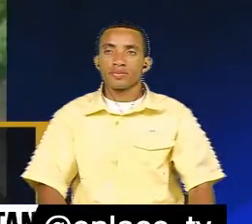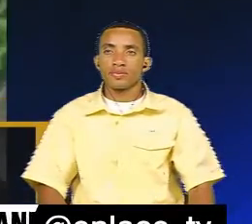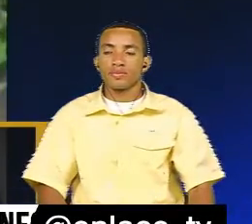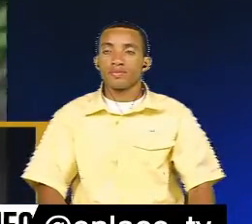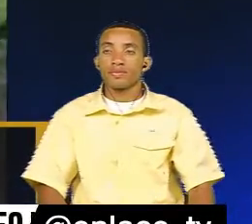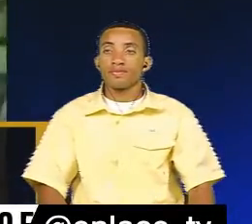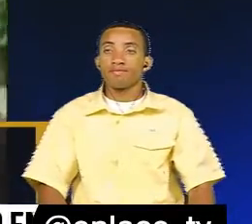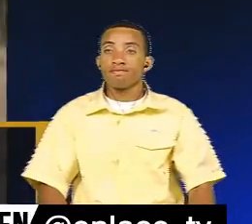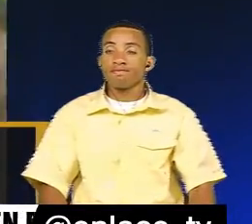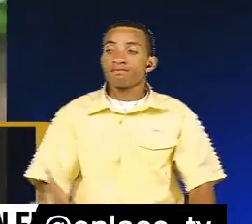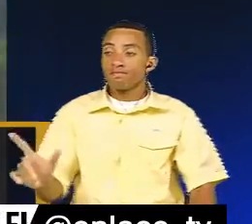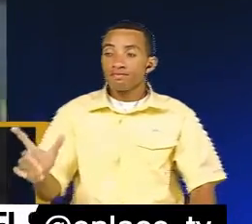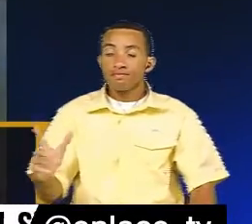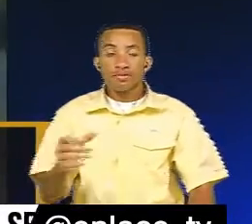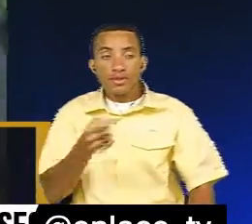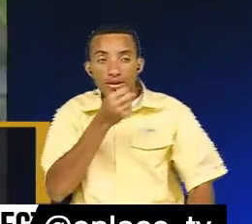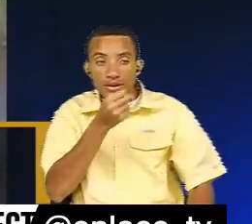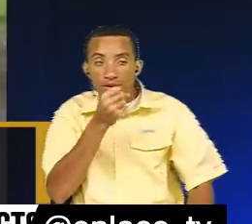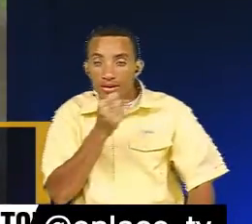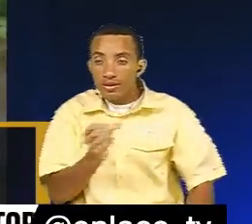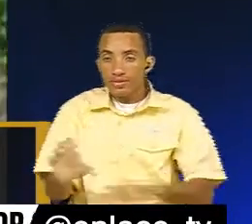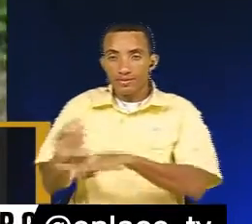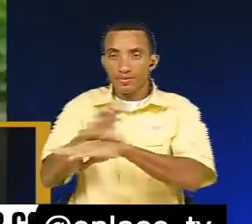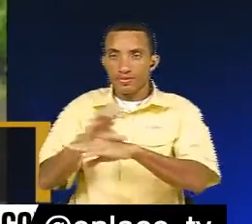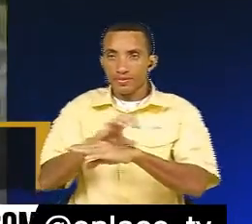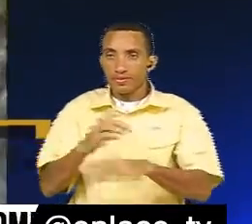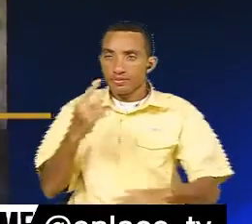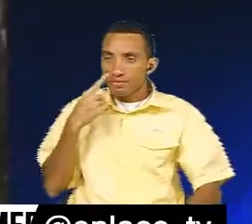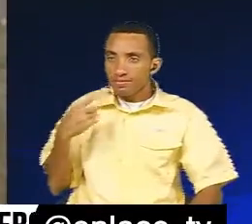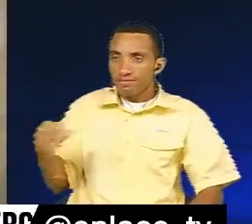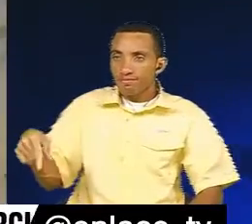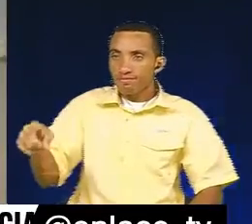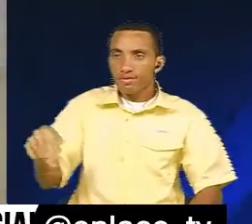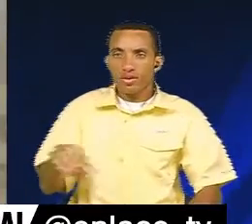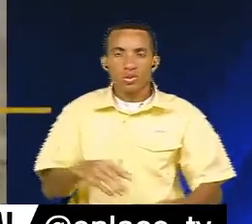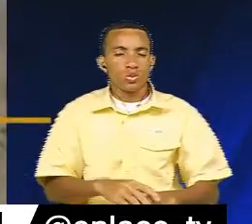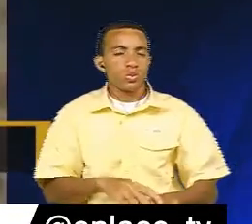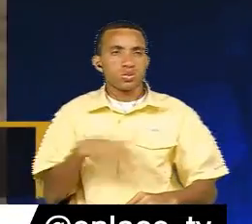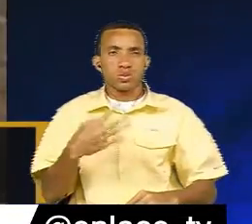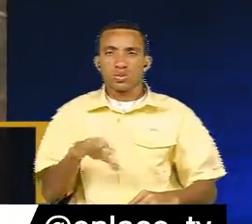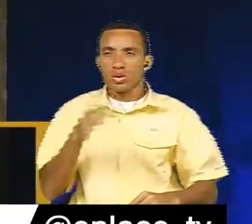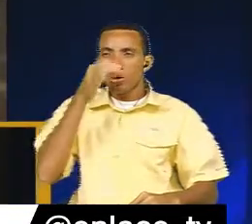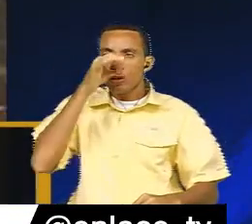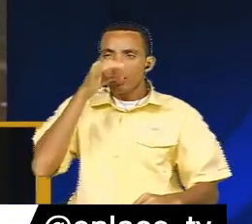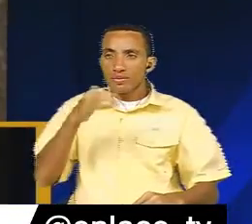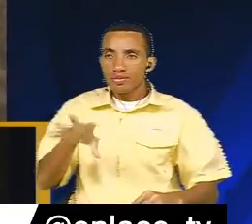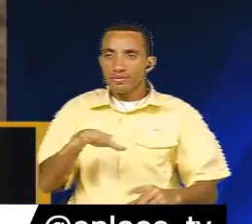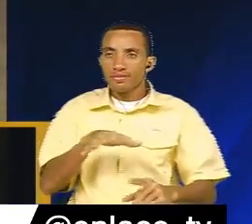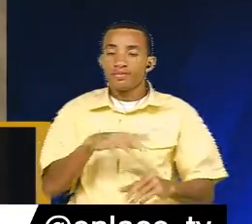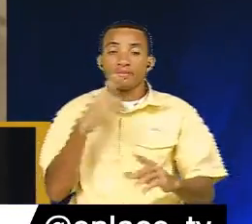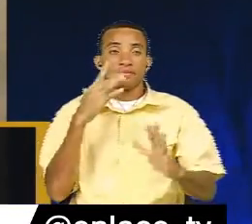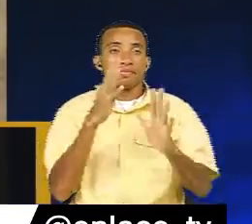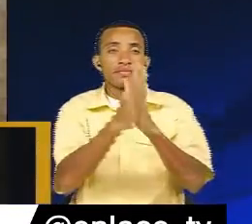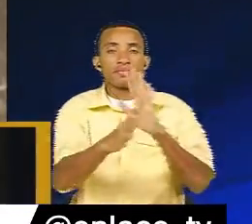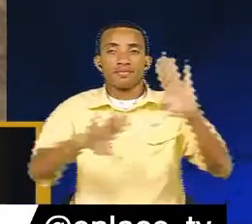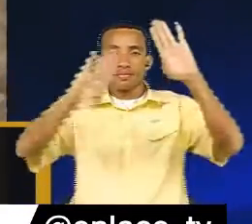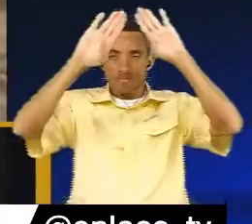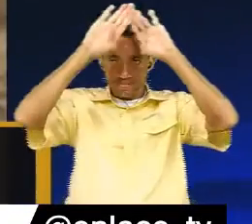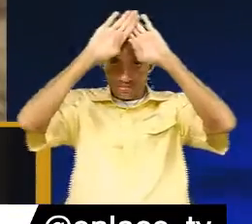Reportero Ciudadano denuncia contaminación al medio ambiente en el corregimiento El Centro. Asegura que han dado a conocer la situación a